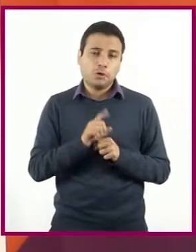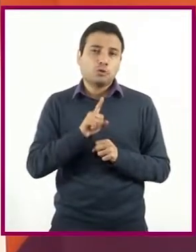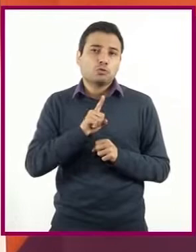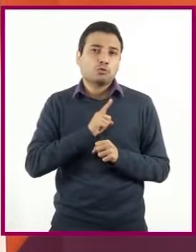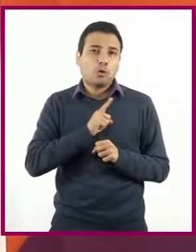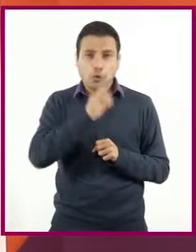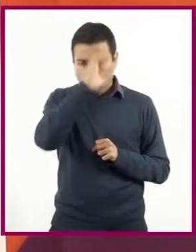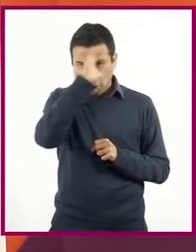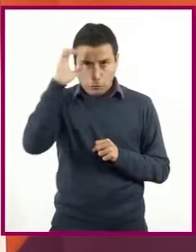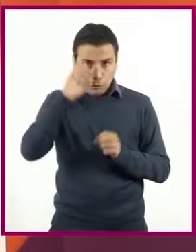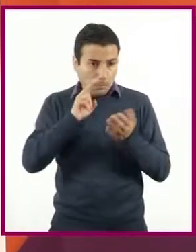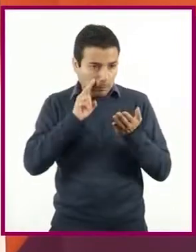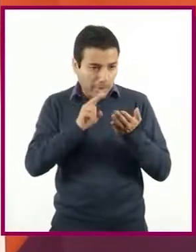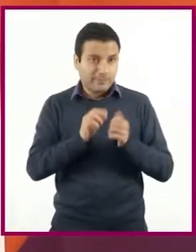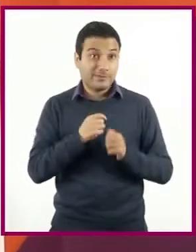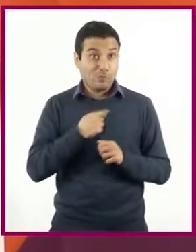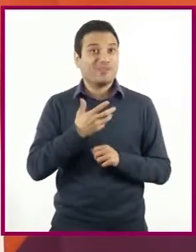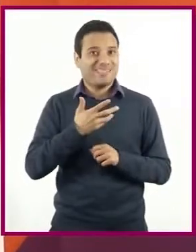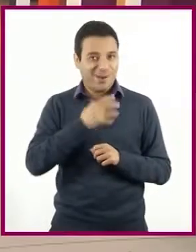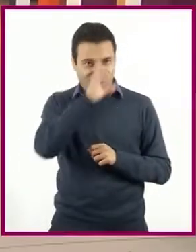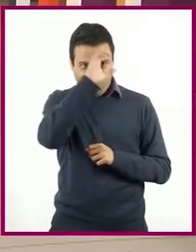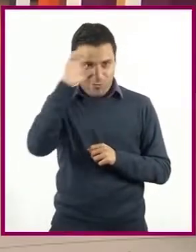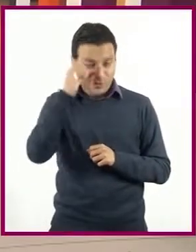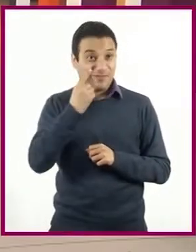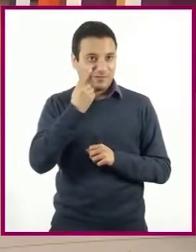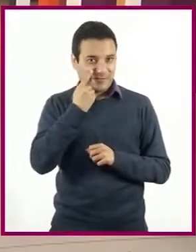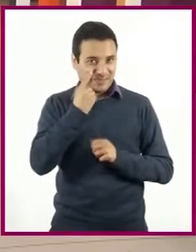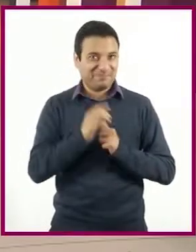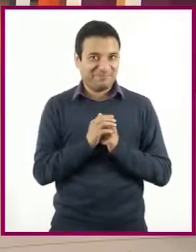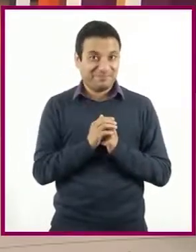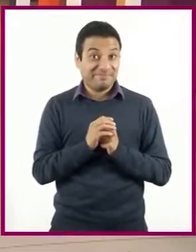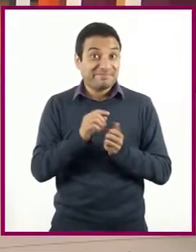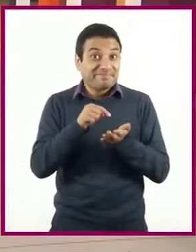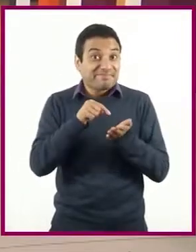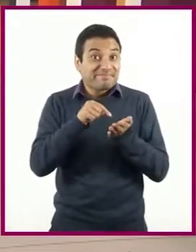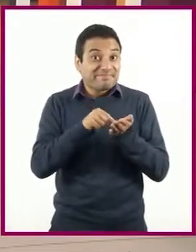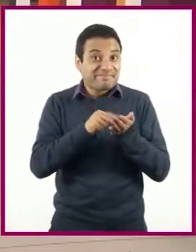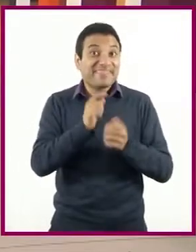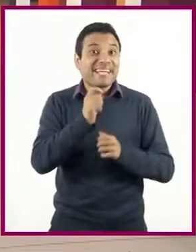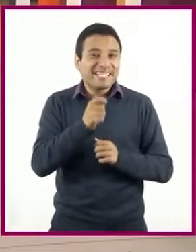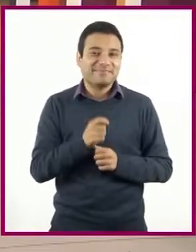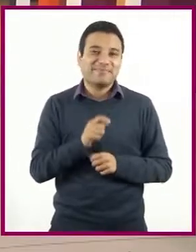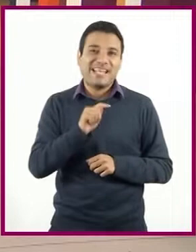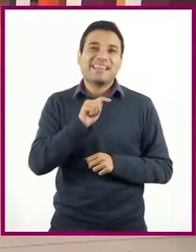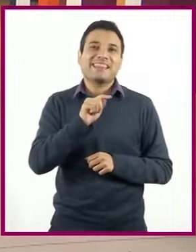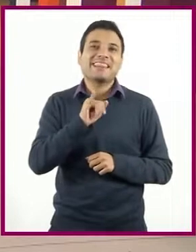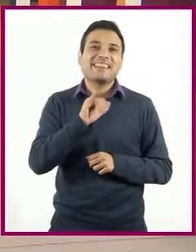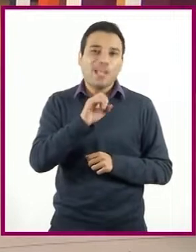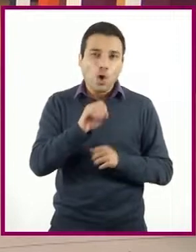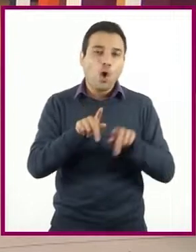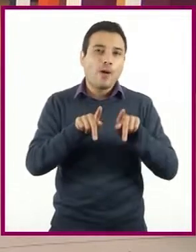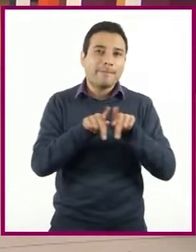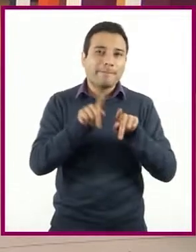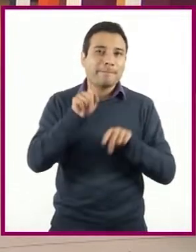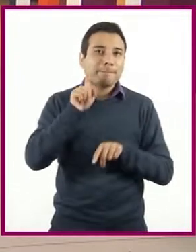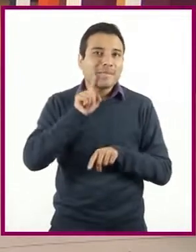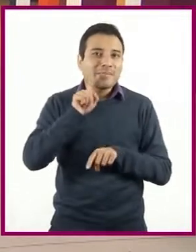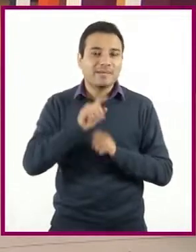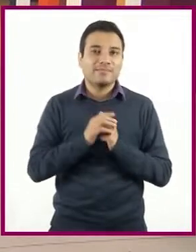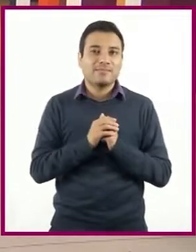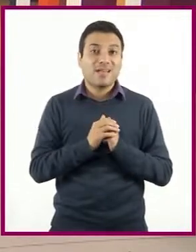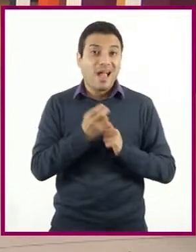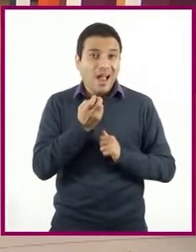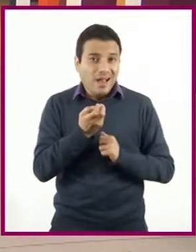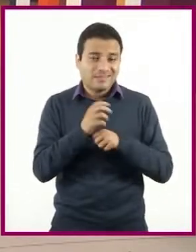ellos. Ah, yo también tengo fotos. Mira, este, mi tío, mi prima. Ay, este